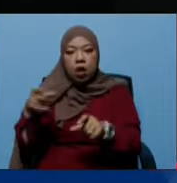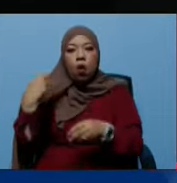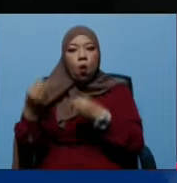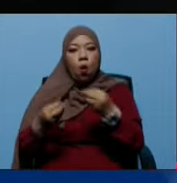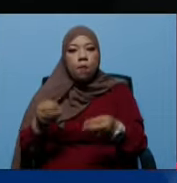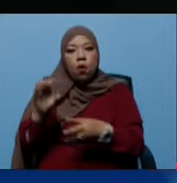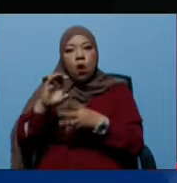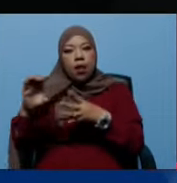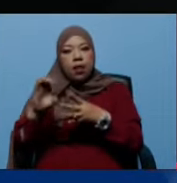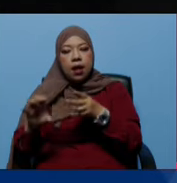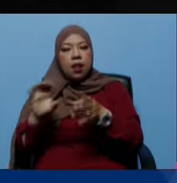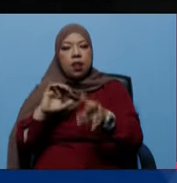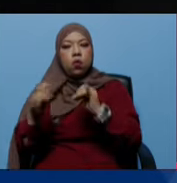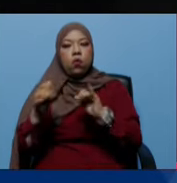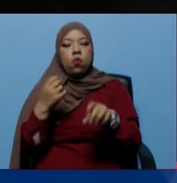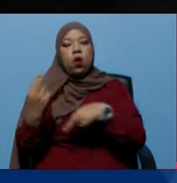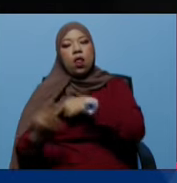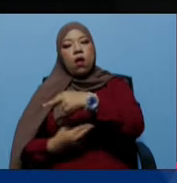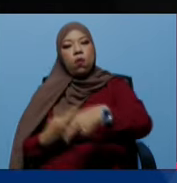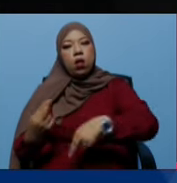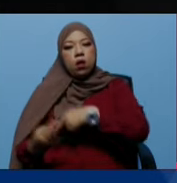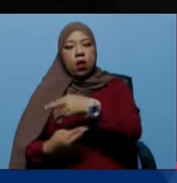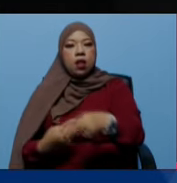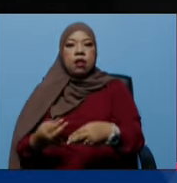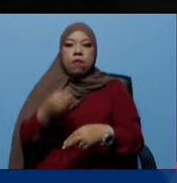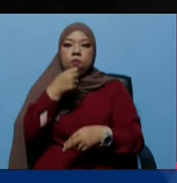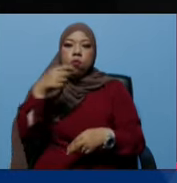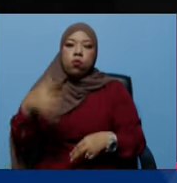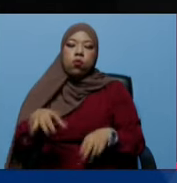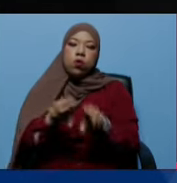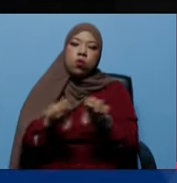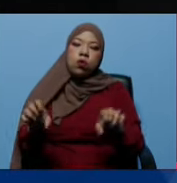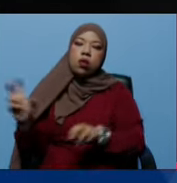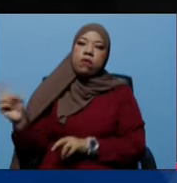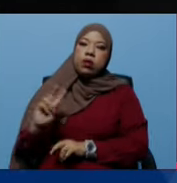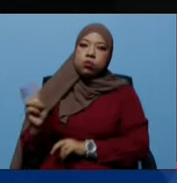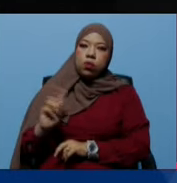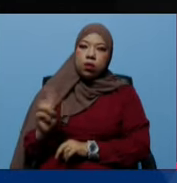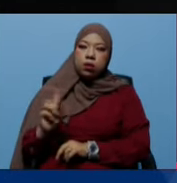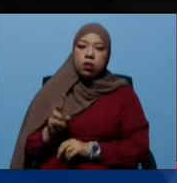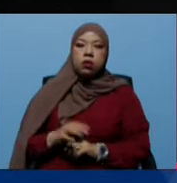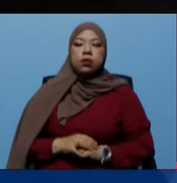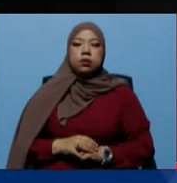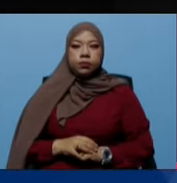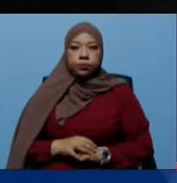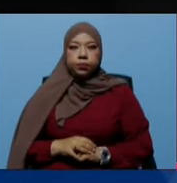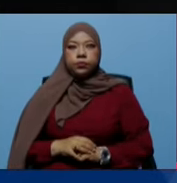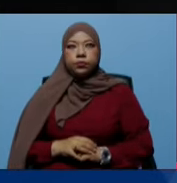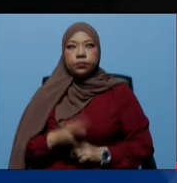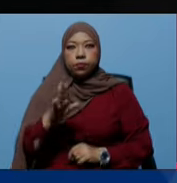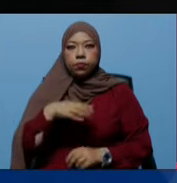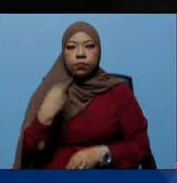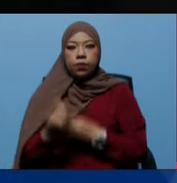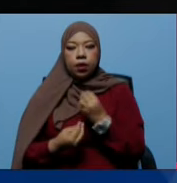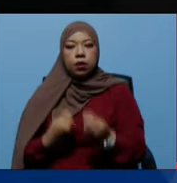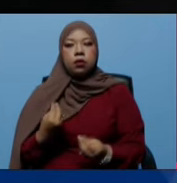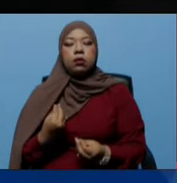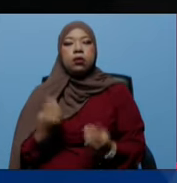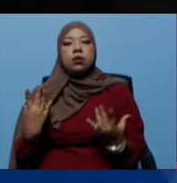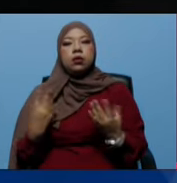metodología. Una revolución cualitativa en la educación venezolana. Y eso solo se puede hacer